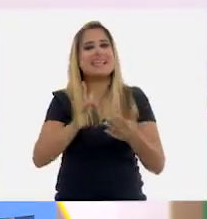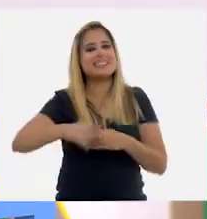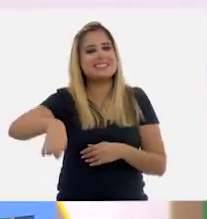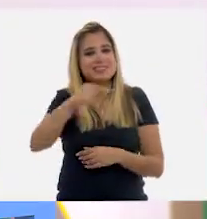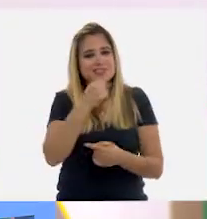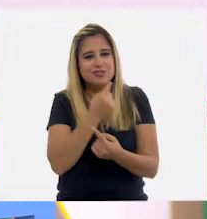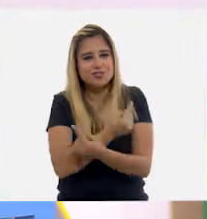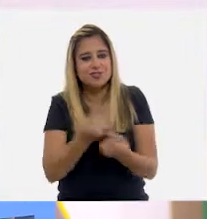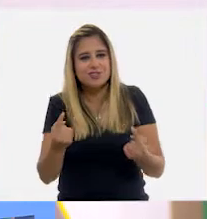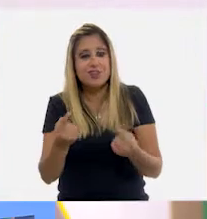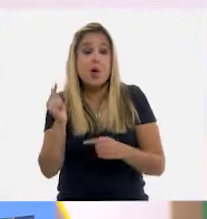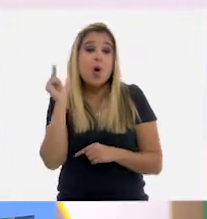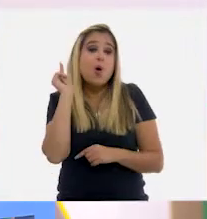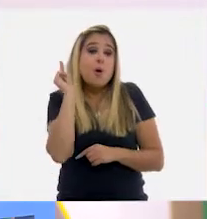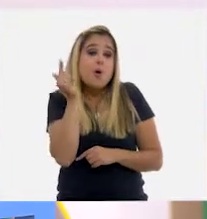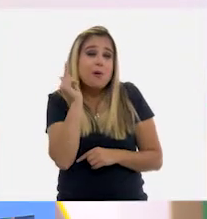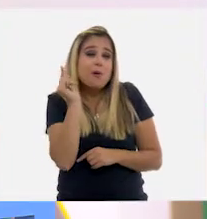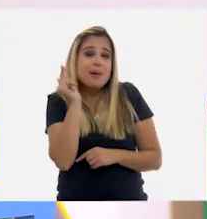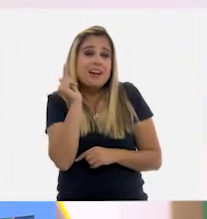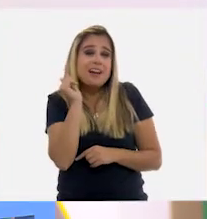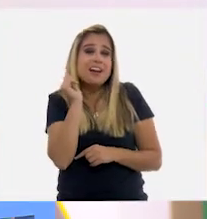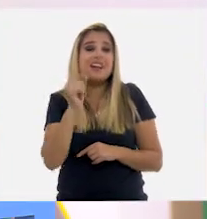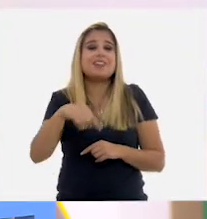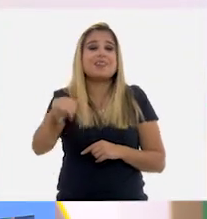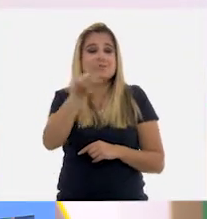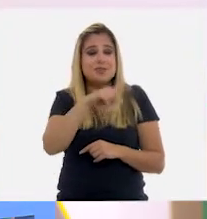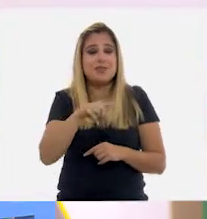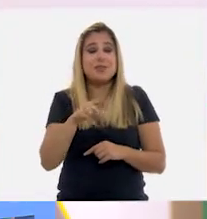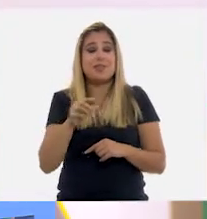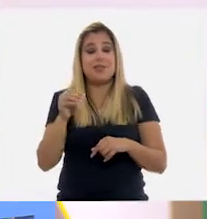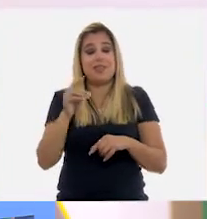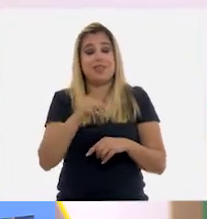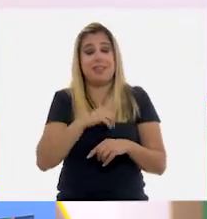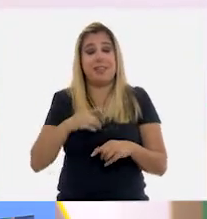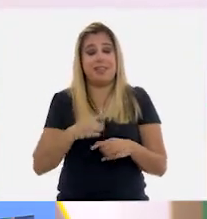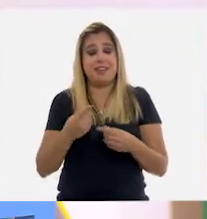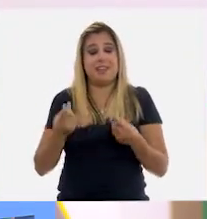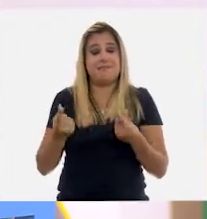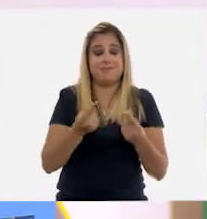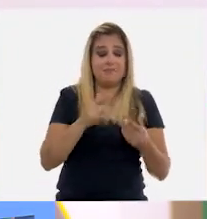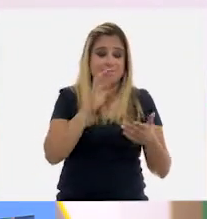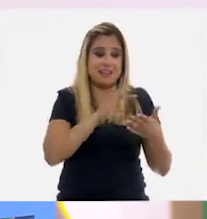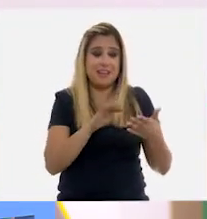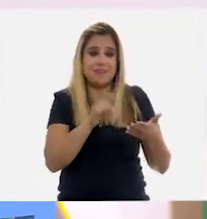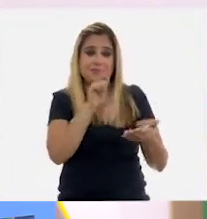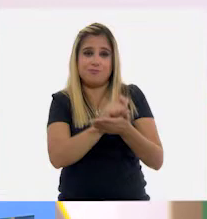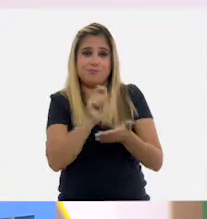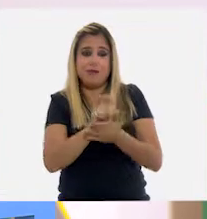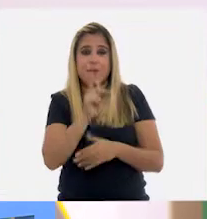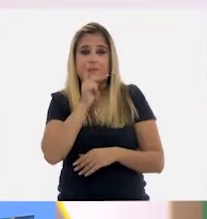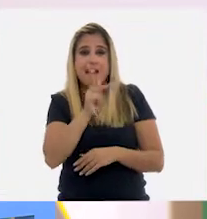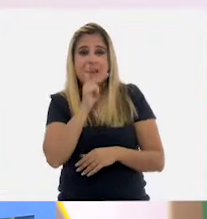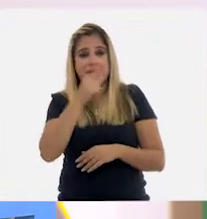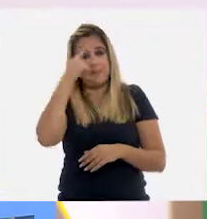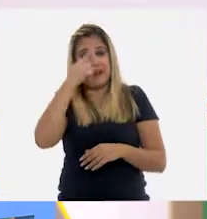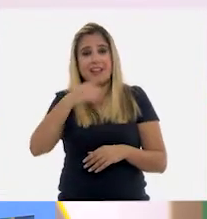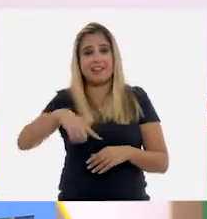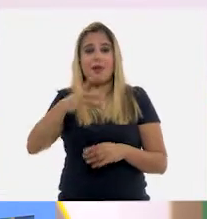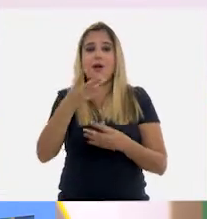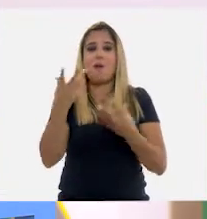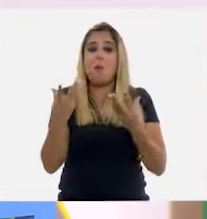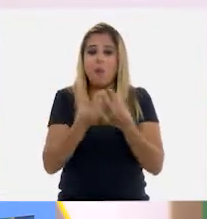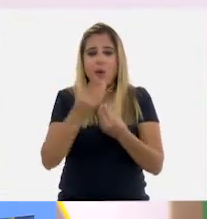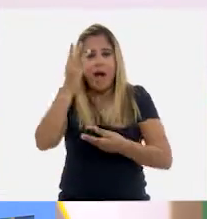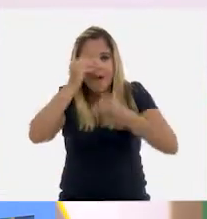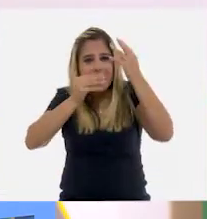niños. Espero que sí le pongamos muchas ganas en la lectura y escritura de estas palabras para que vayamos